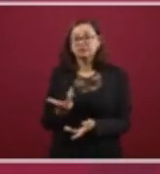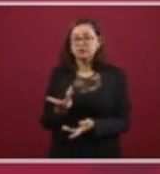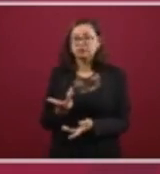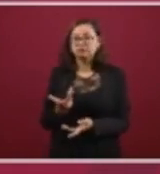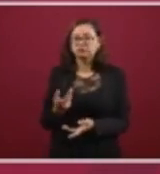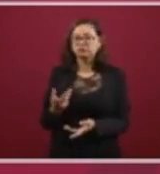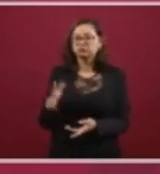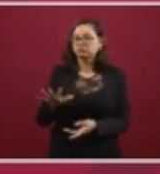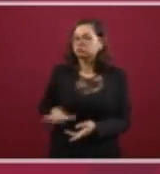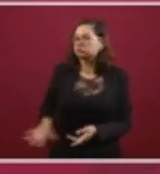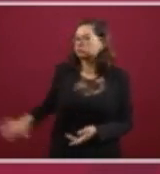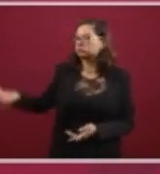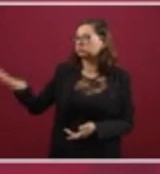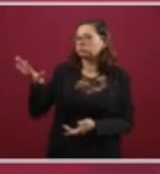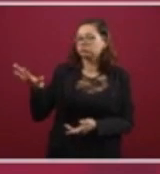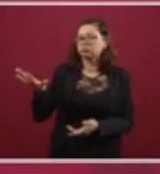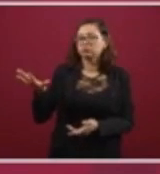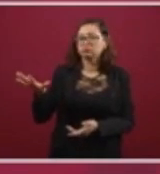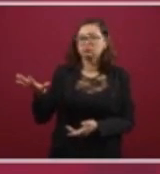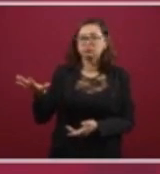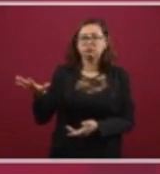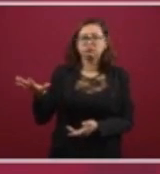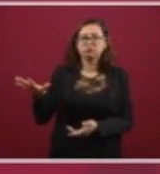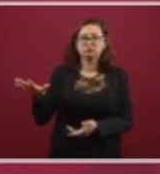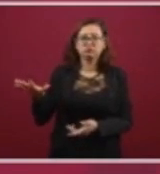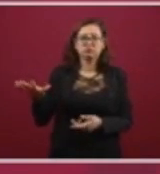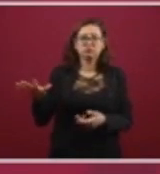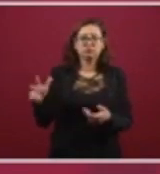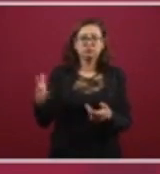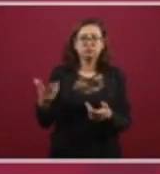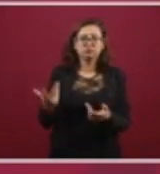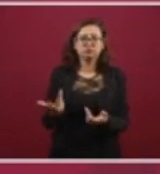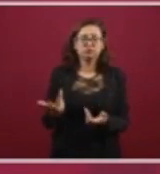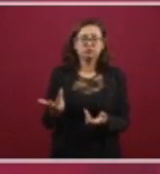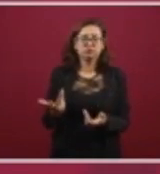inconformidad en